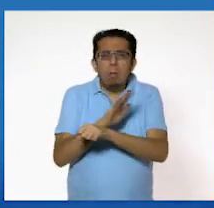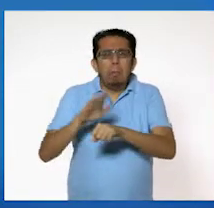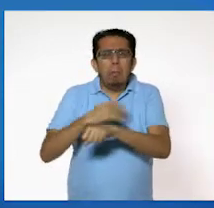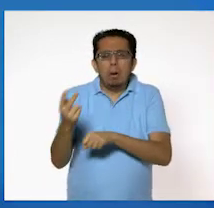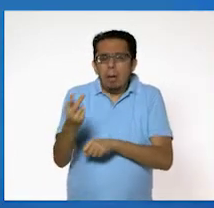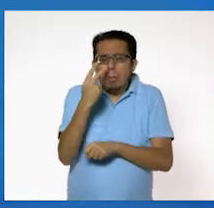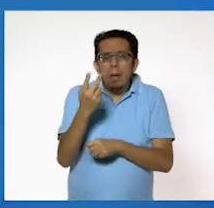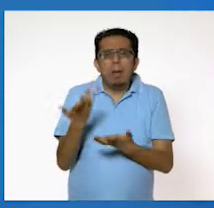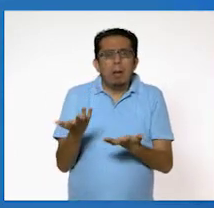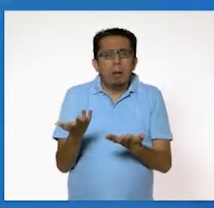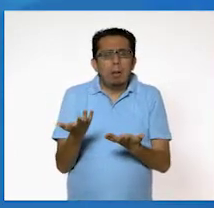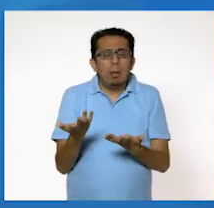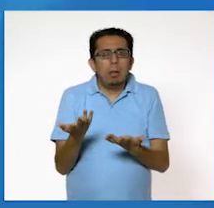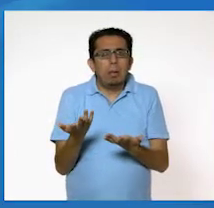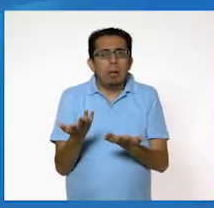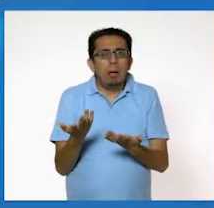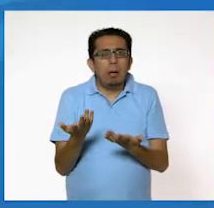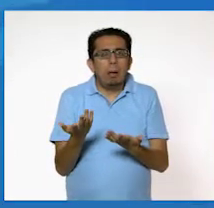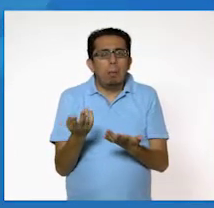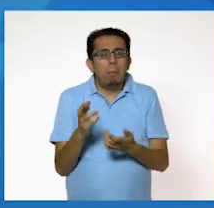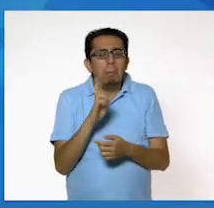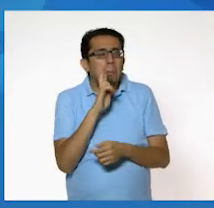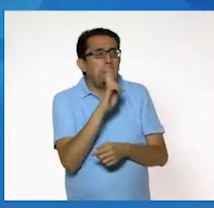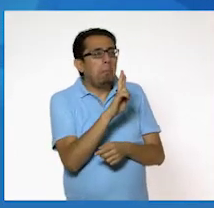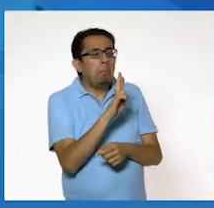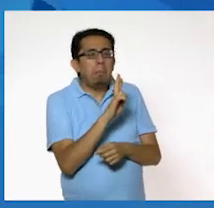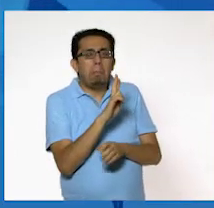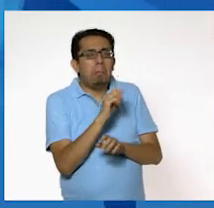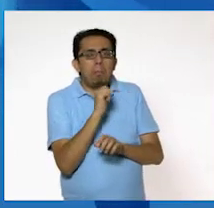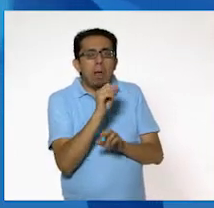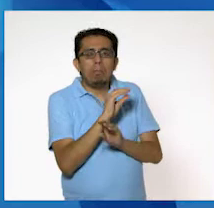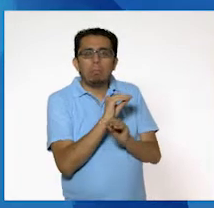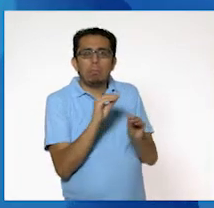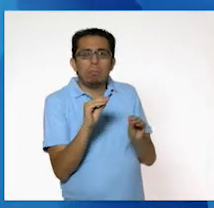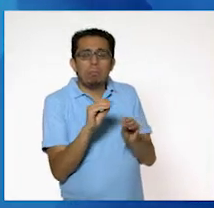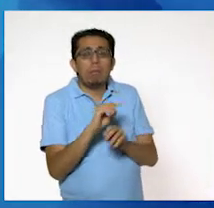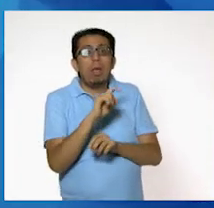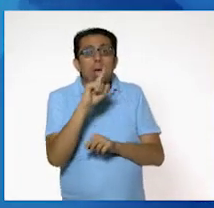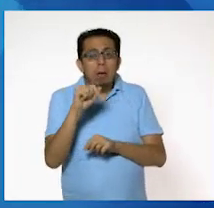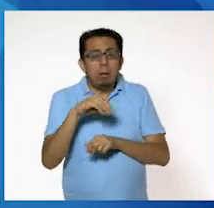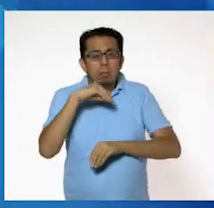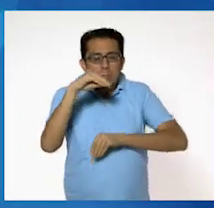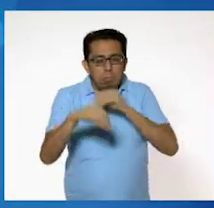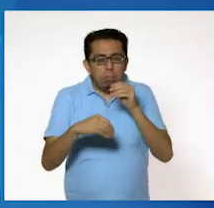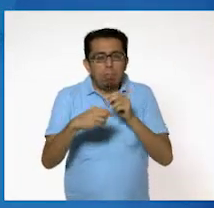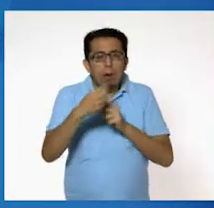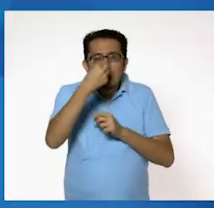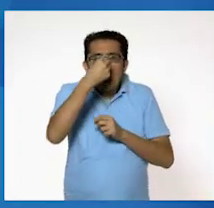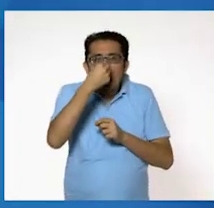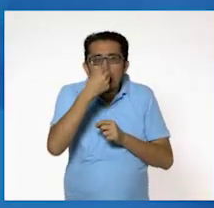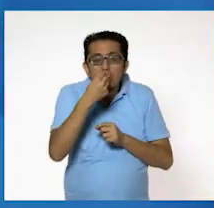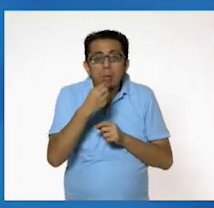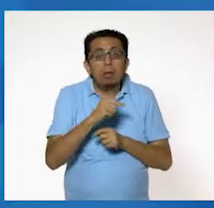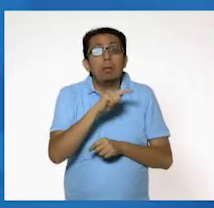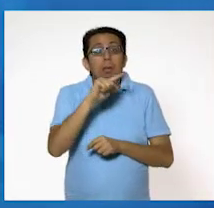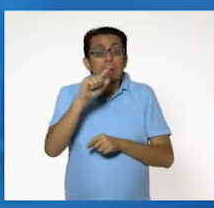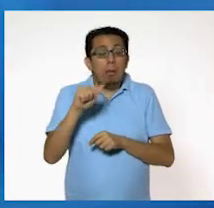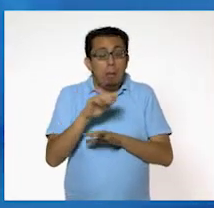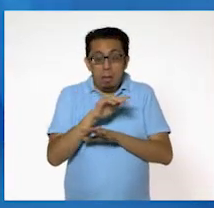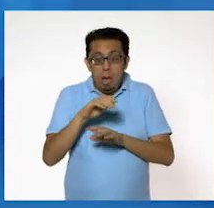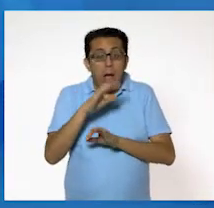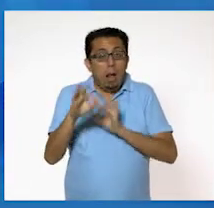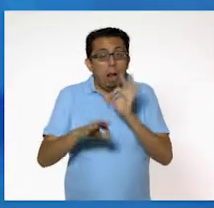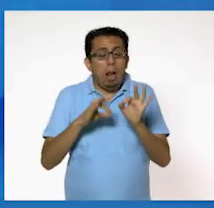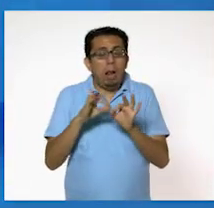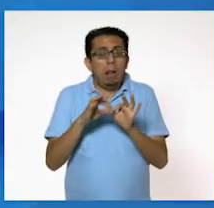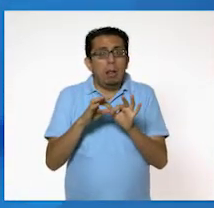miráis? Nadie respondió. Entonces, después de los ojos, le hizo la nariz, pero la nariz, una vez terminada,